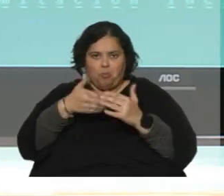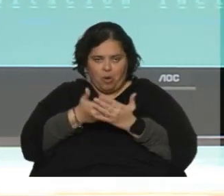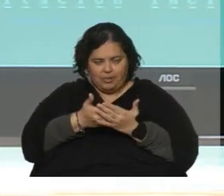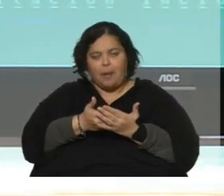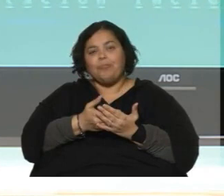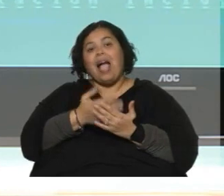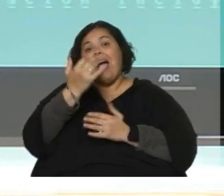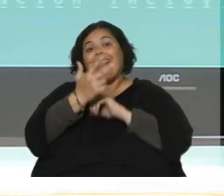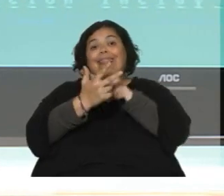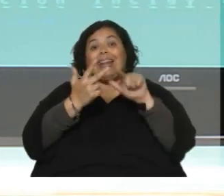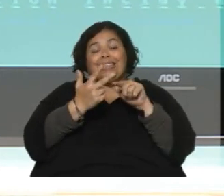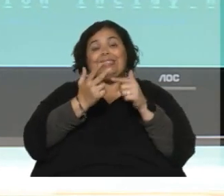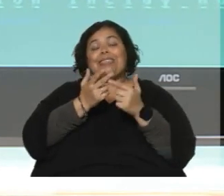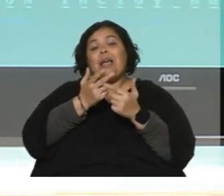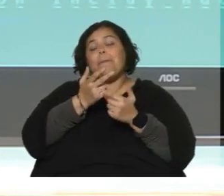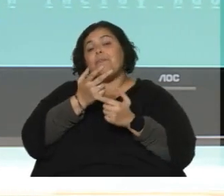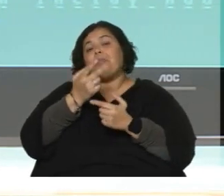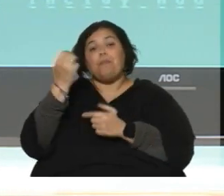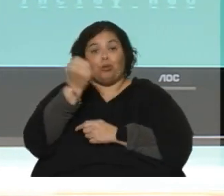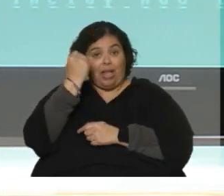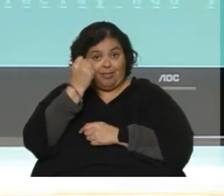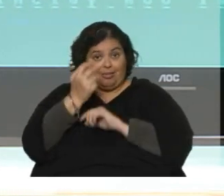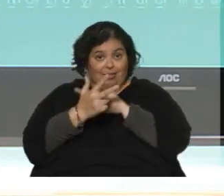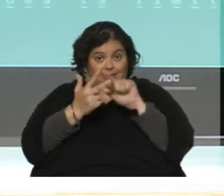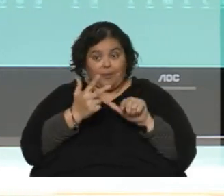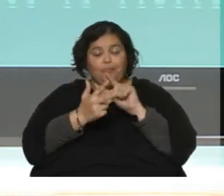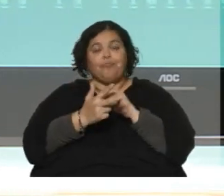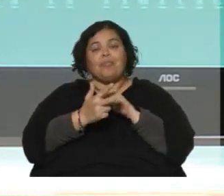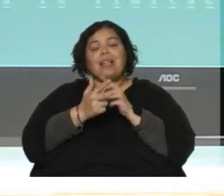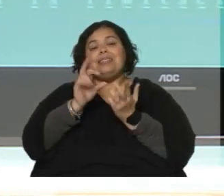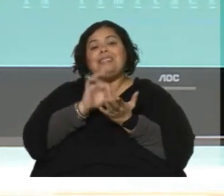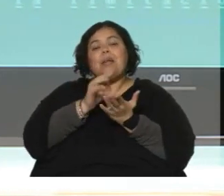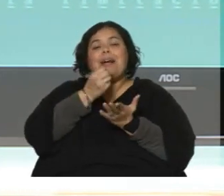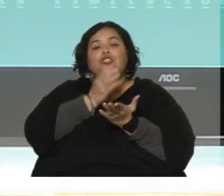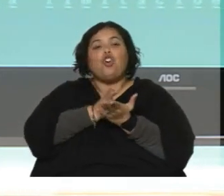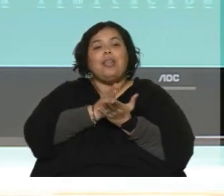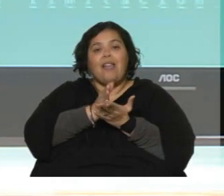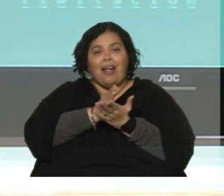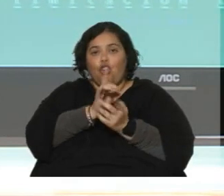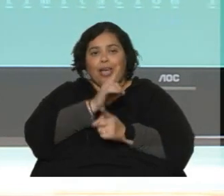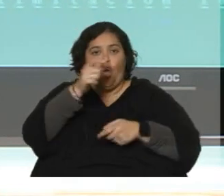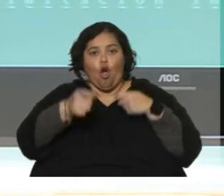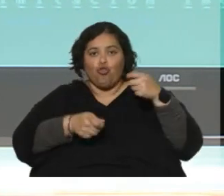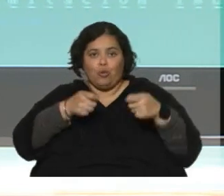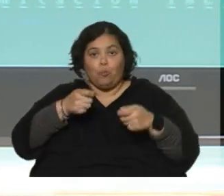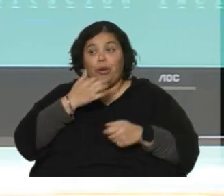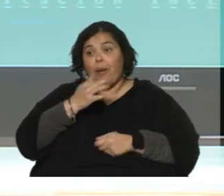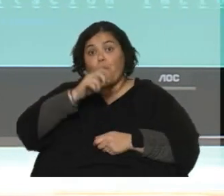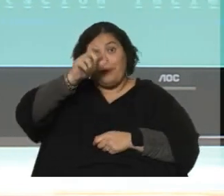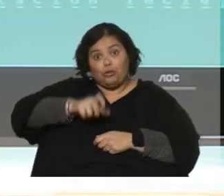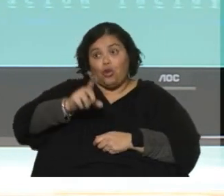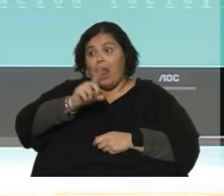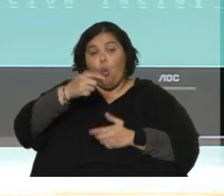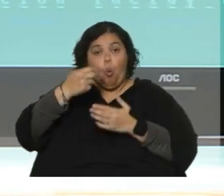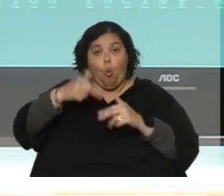sistema solidario no contributivo O sea que alguien que no contribuyó por o sea